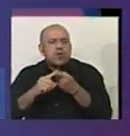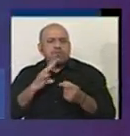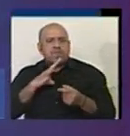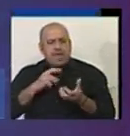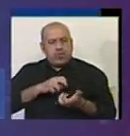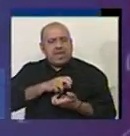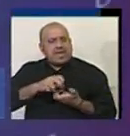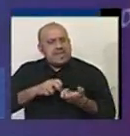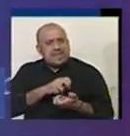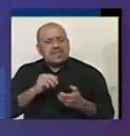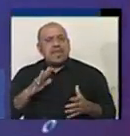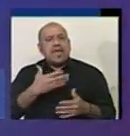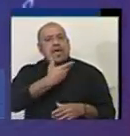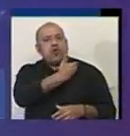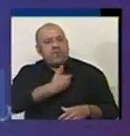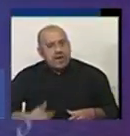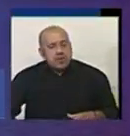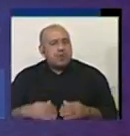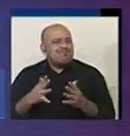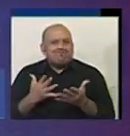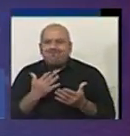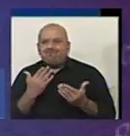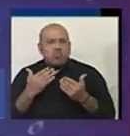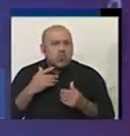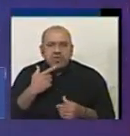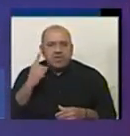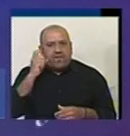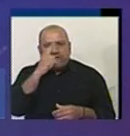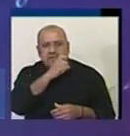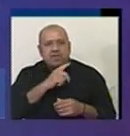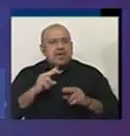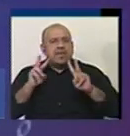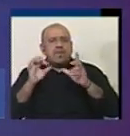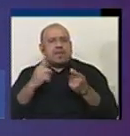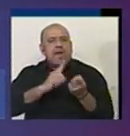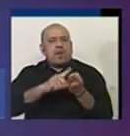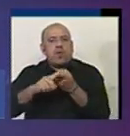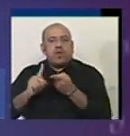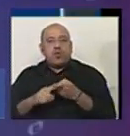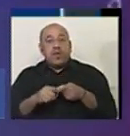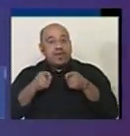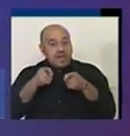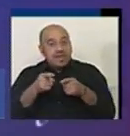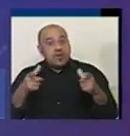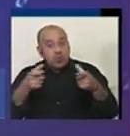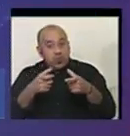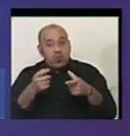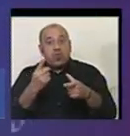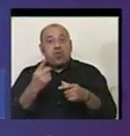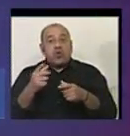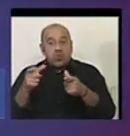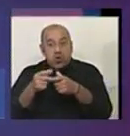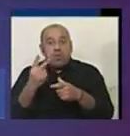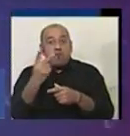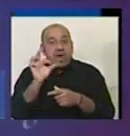global, particularmente en su versión más democrática, que es el multilateralismo, y esta cumbre vuelve a demostrar la dificultad